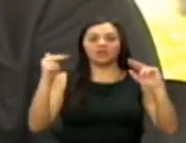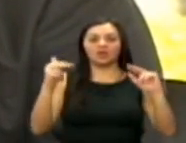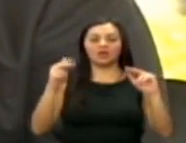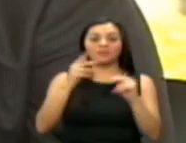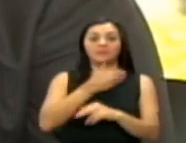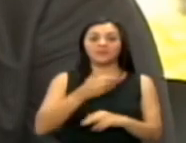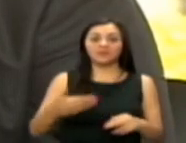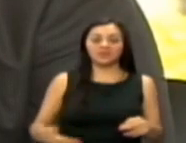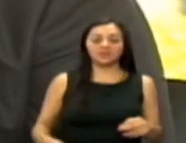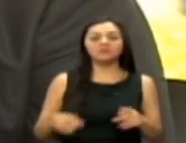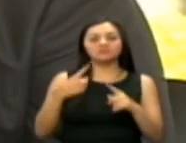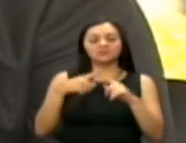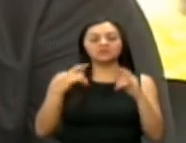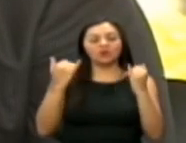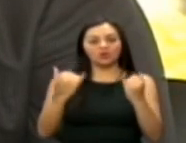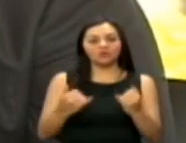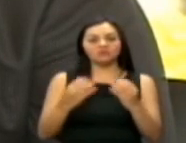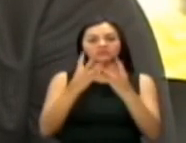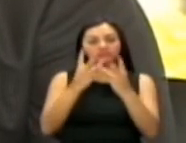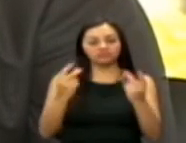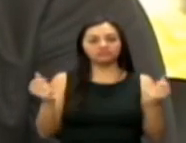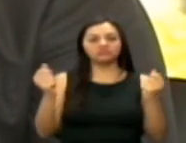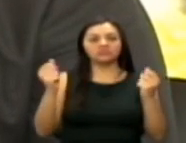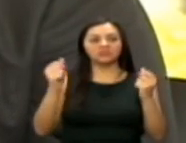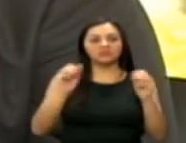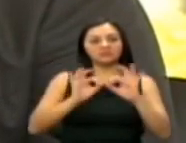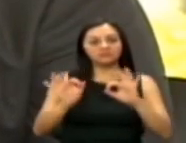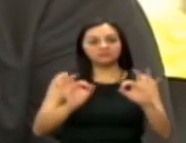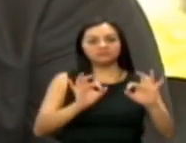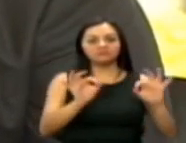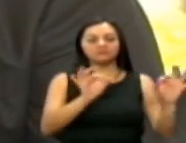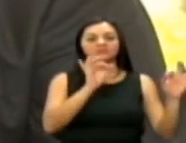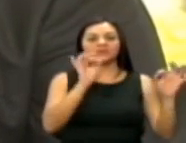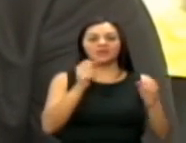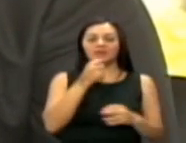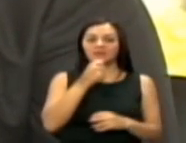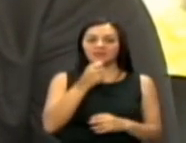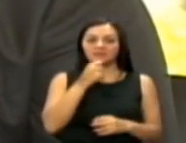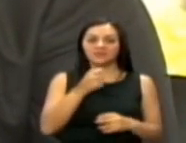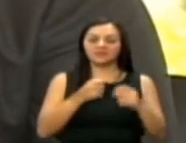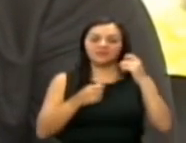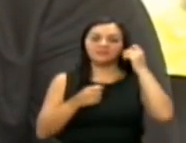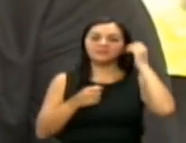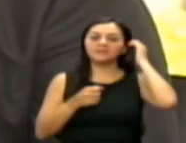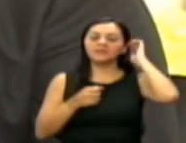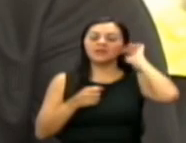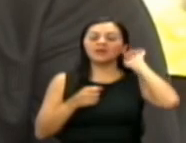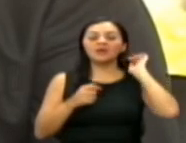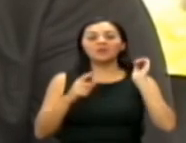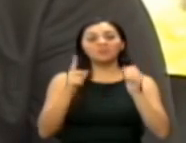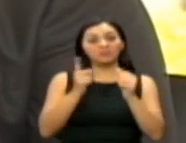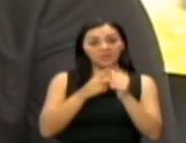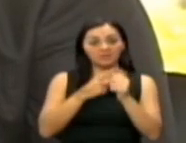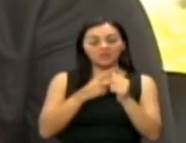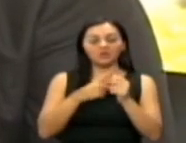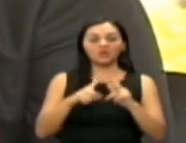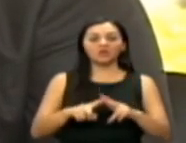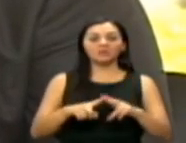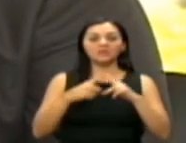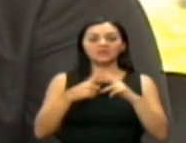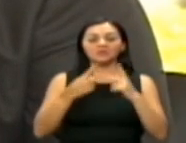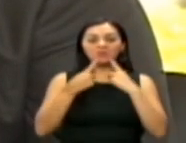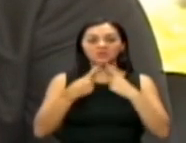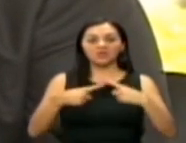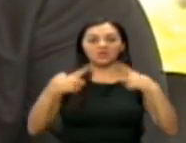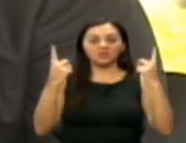mandatario disipará durante esta hora de entrevistas que mantendremos. Antes de iniciar, queremos anunciarles que